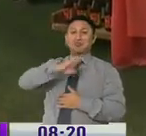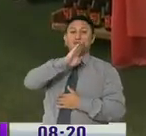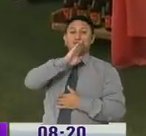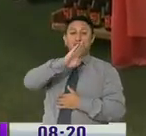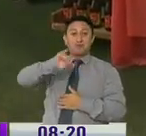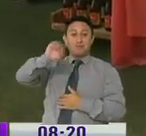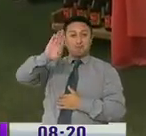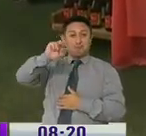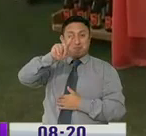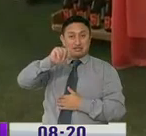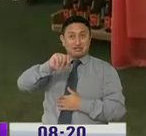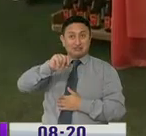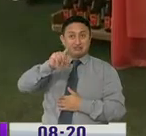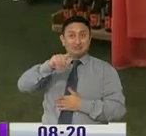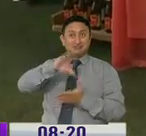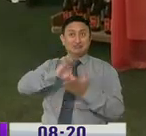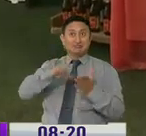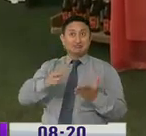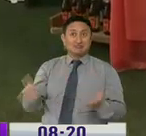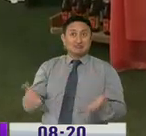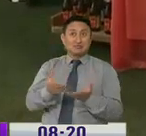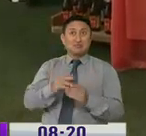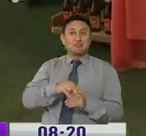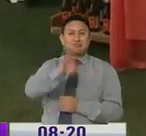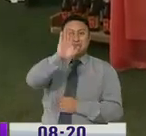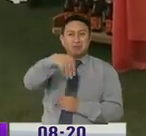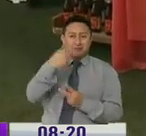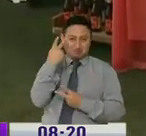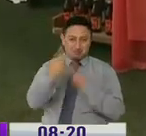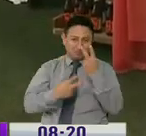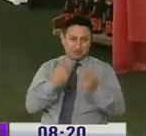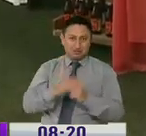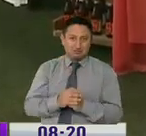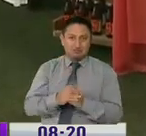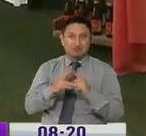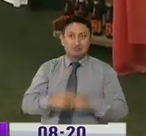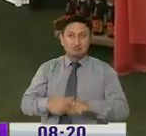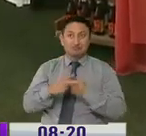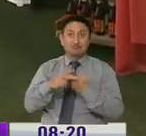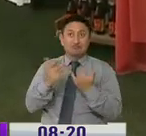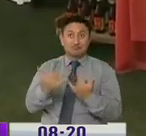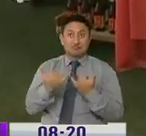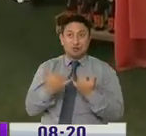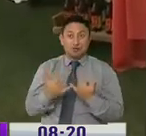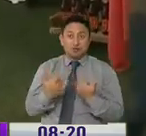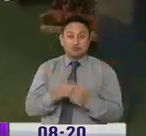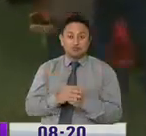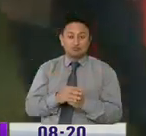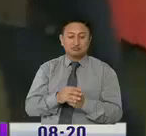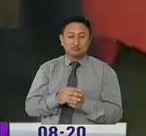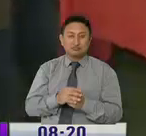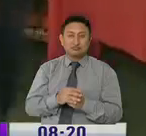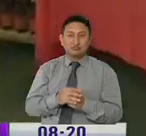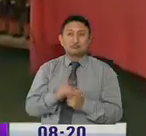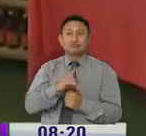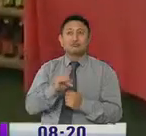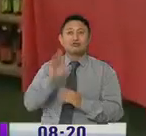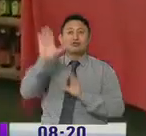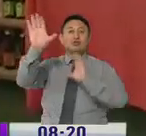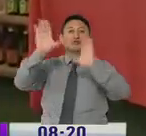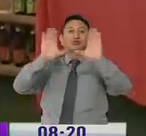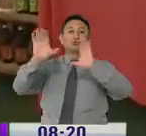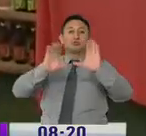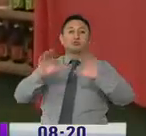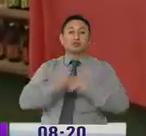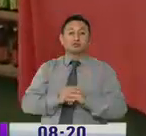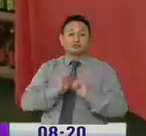ofrecer a la ciudadanía, a nuestros amigos televidentes, que vengan y lo visiten. Empieza desde el día de hoy y se trata, pues, de una exposición